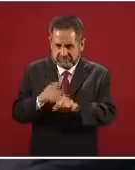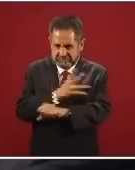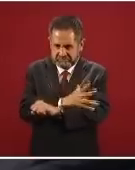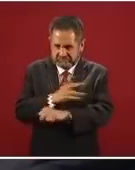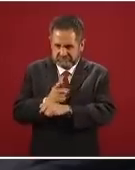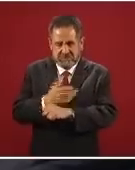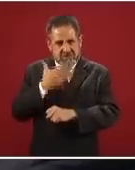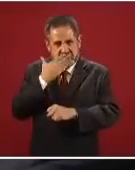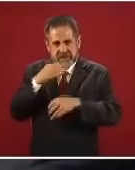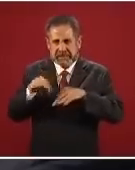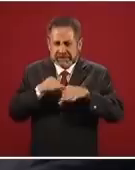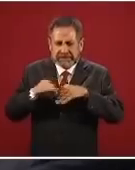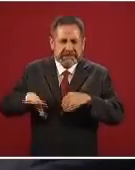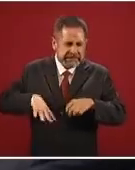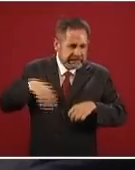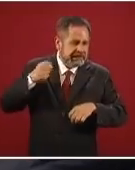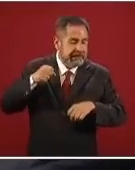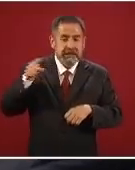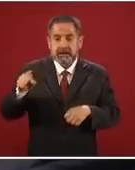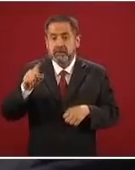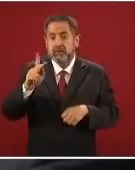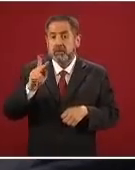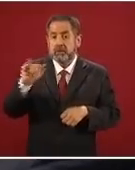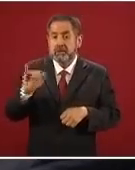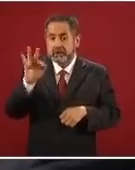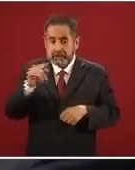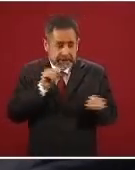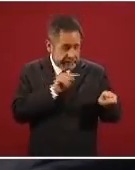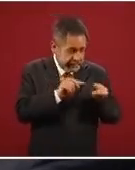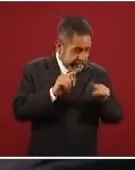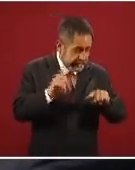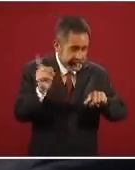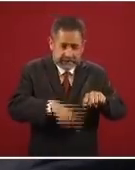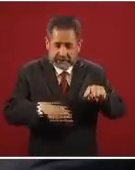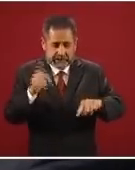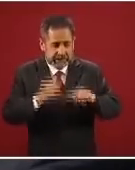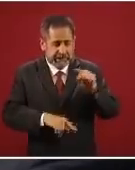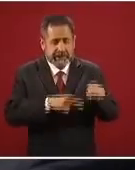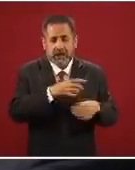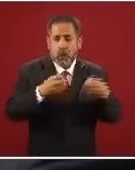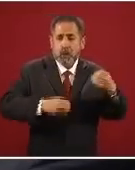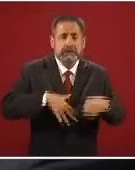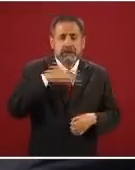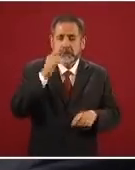están haciendo un gran esfuerzo en el Poder Judicial para limpiar